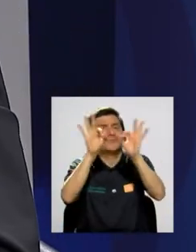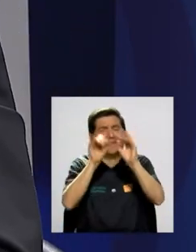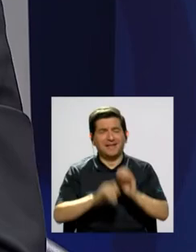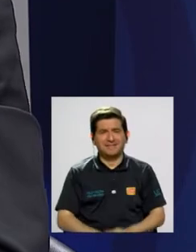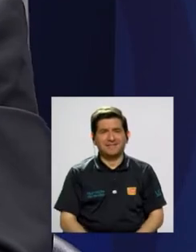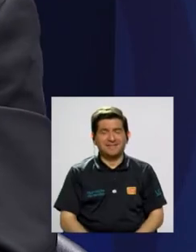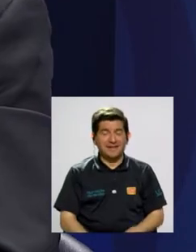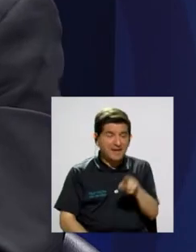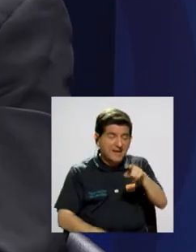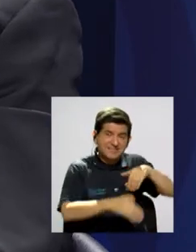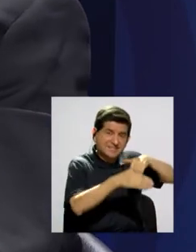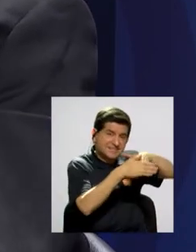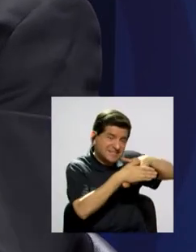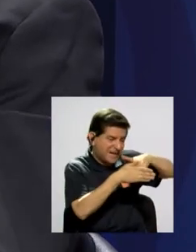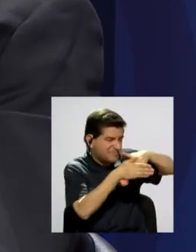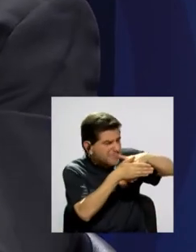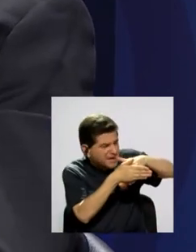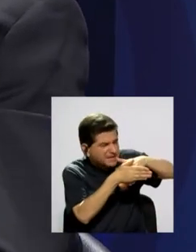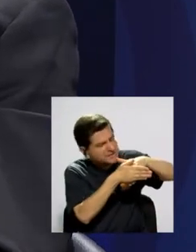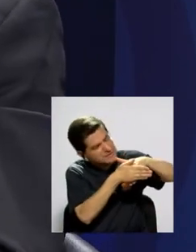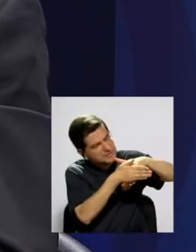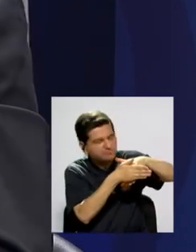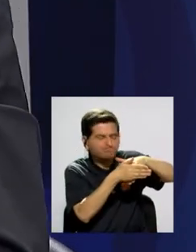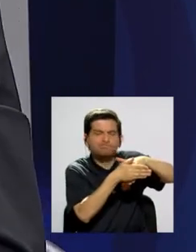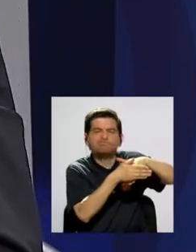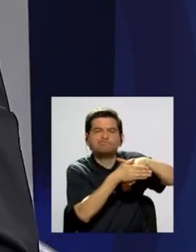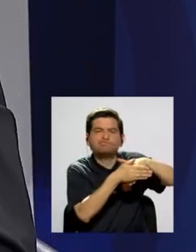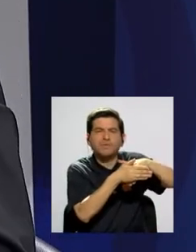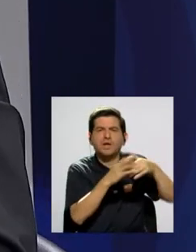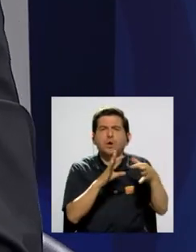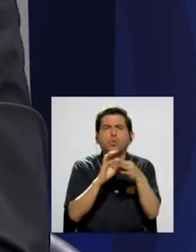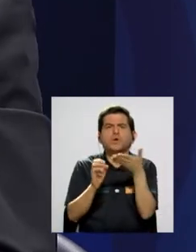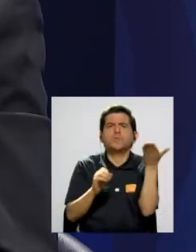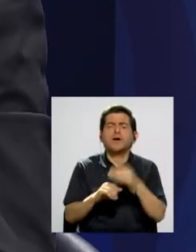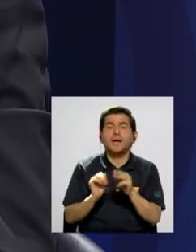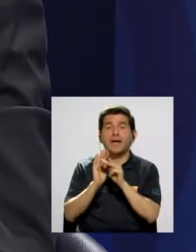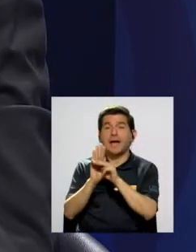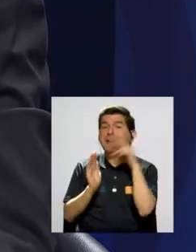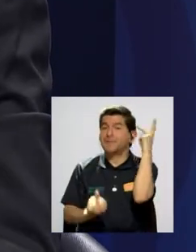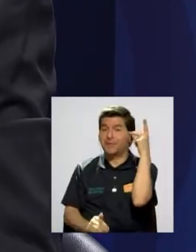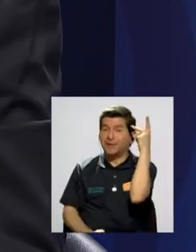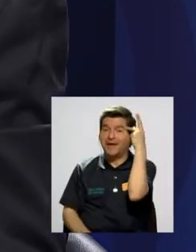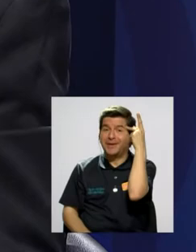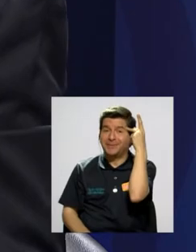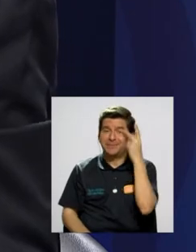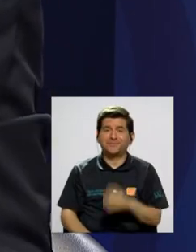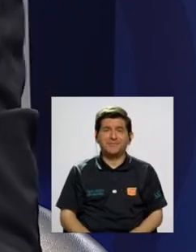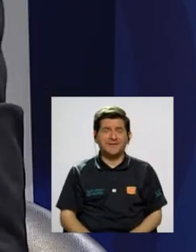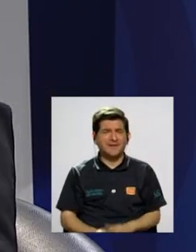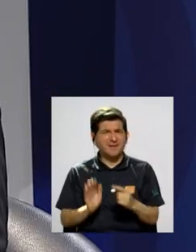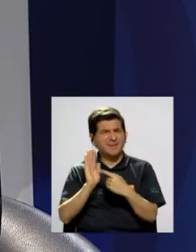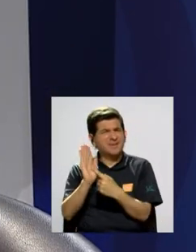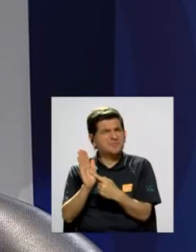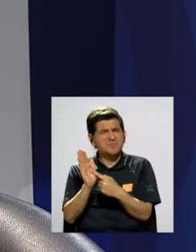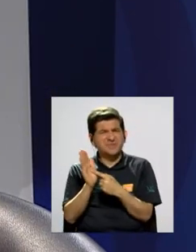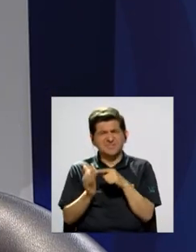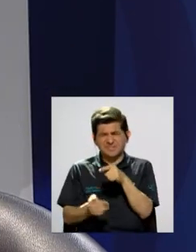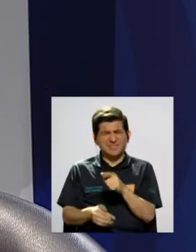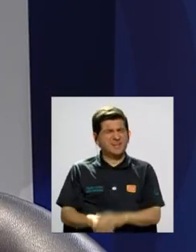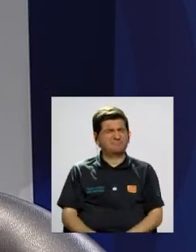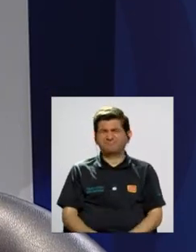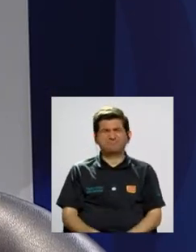ese entrabamiento pareciera consustancial a este modelo político que ya muestra que